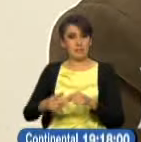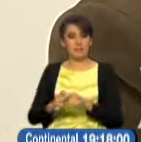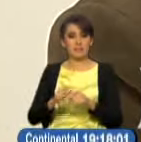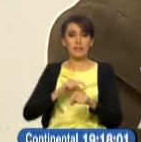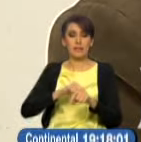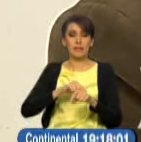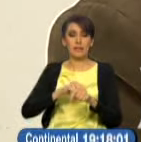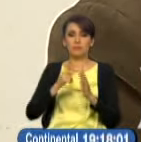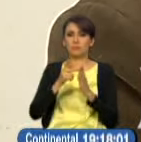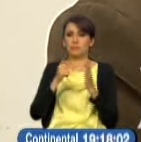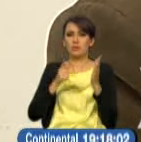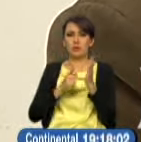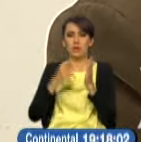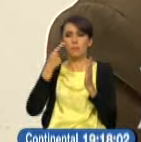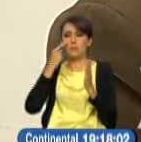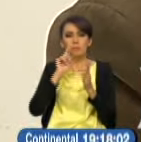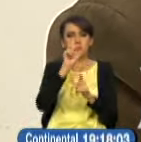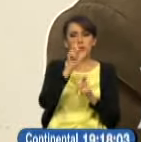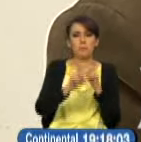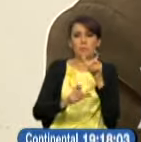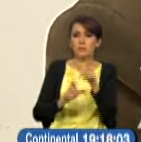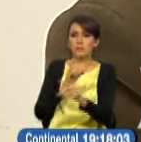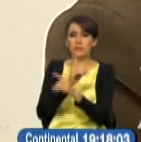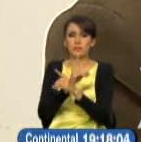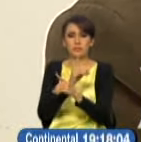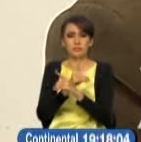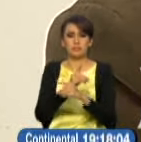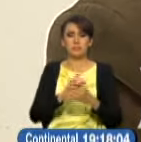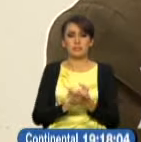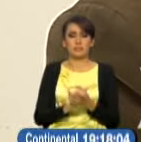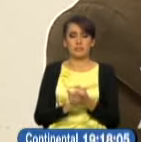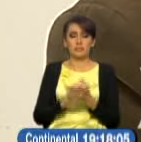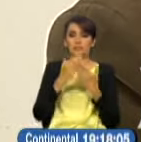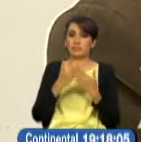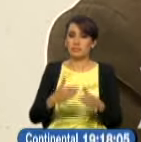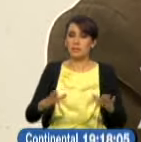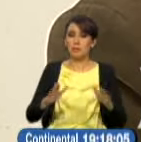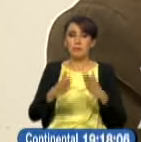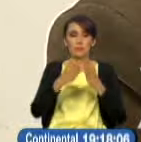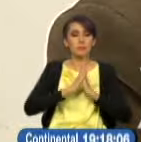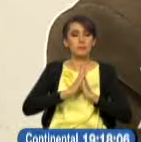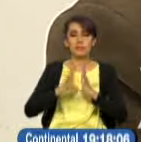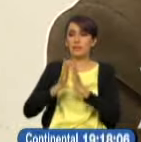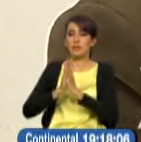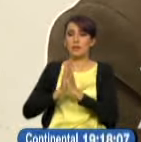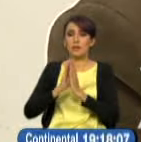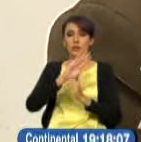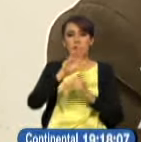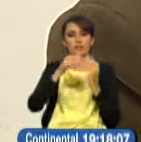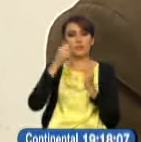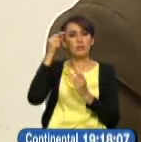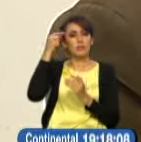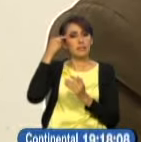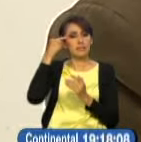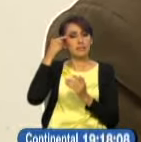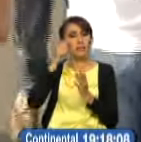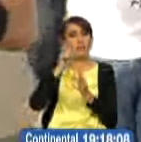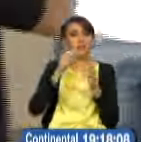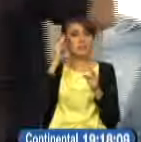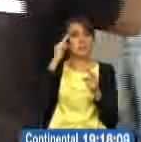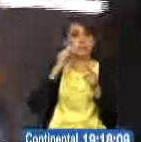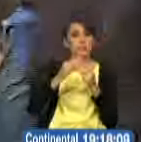lideró programas en beneficio de personas con algún tipo de discapacidad. Finalmente, pidieron a la ciudadanía que medite su voto para este